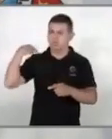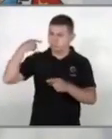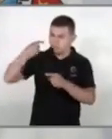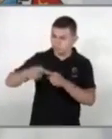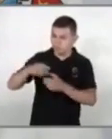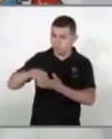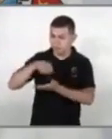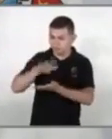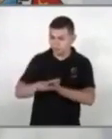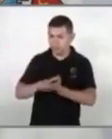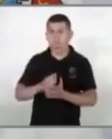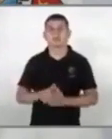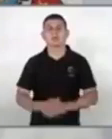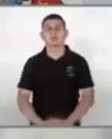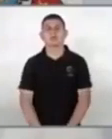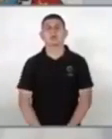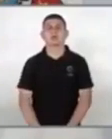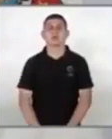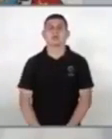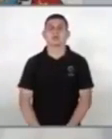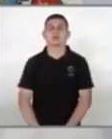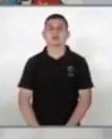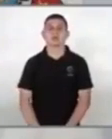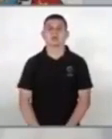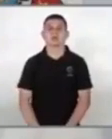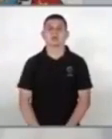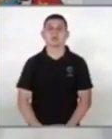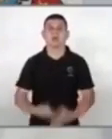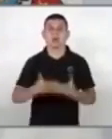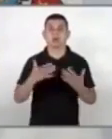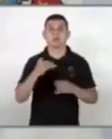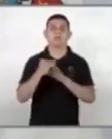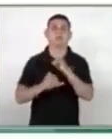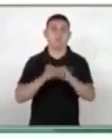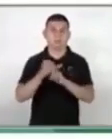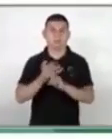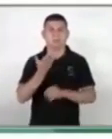horas. Iniciaremos con el panorama internacional.